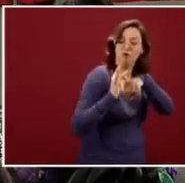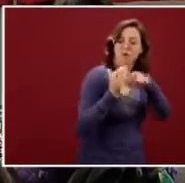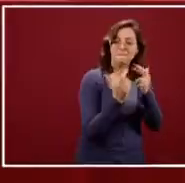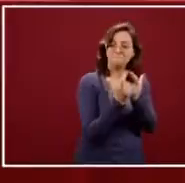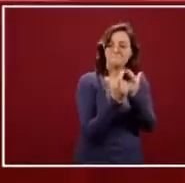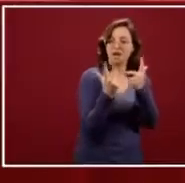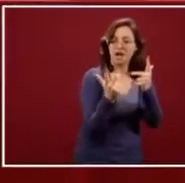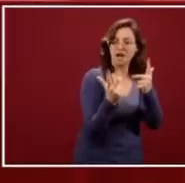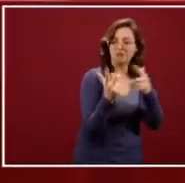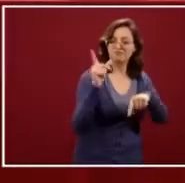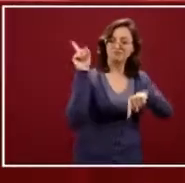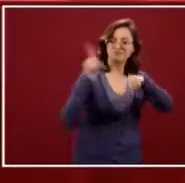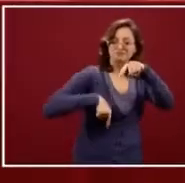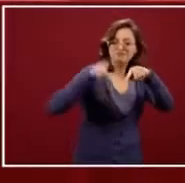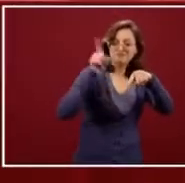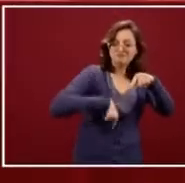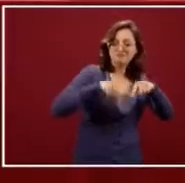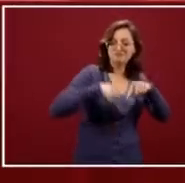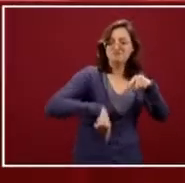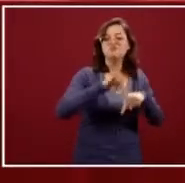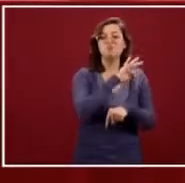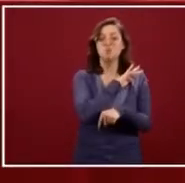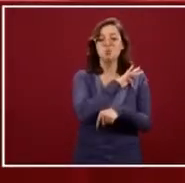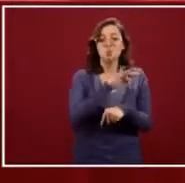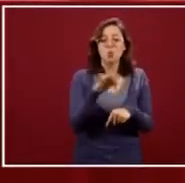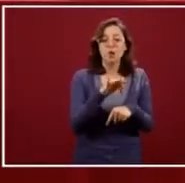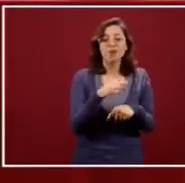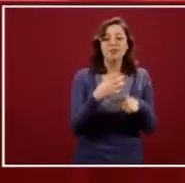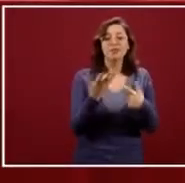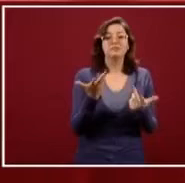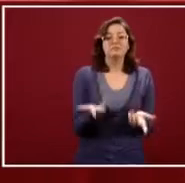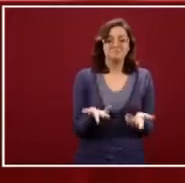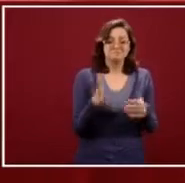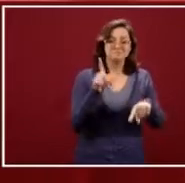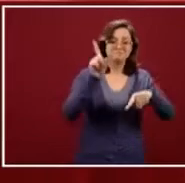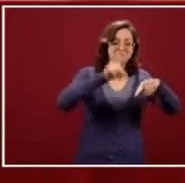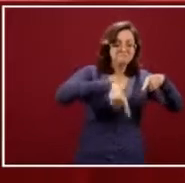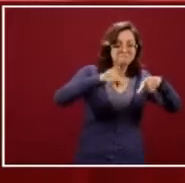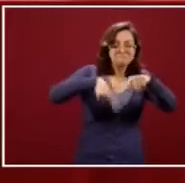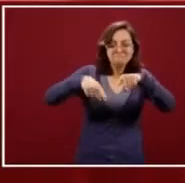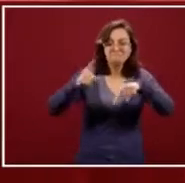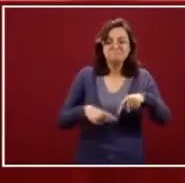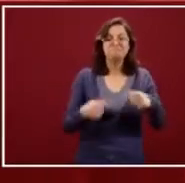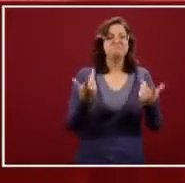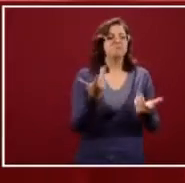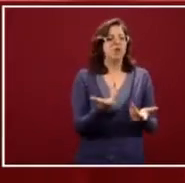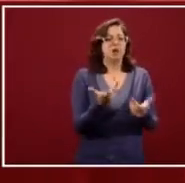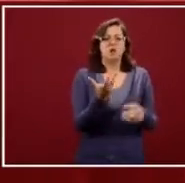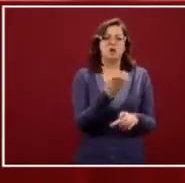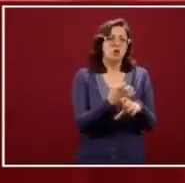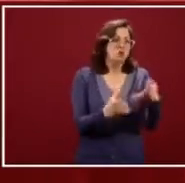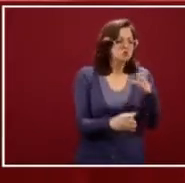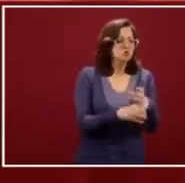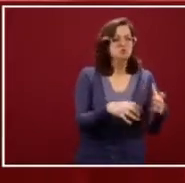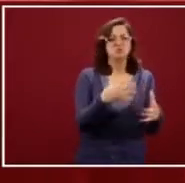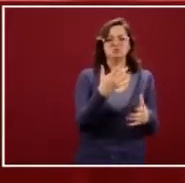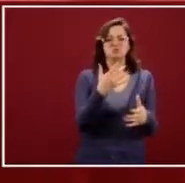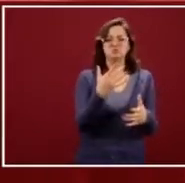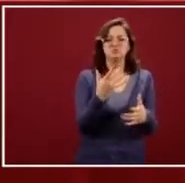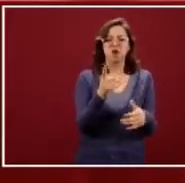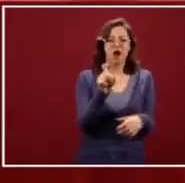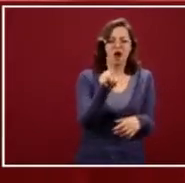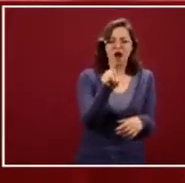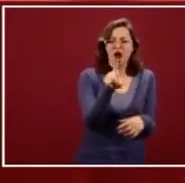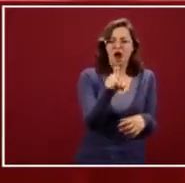por un lado, remover, quitar de las manos las sustancias físicas, tanto agua como